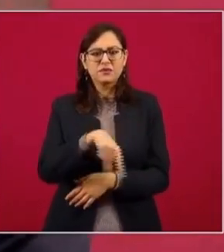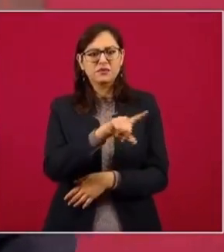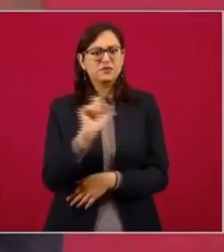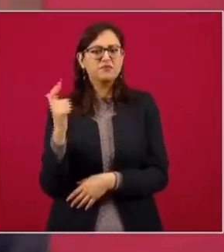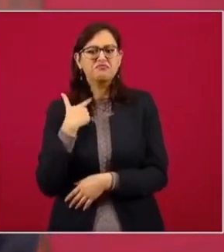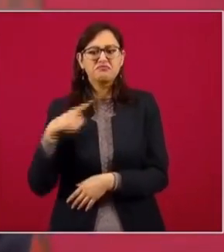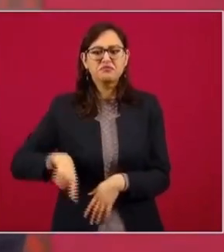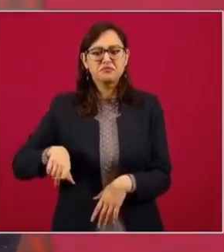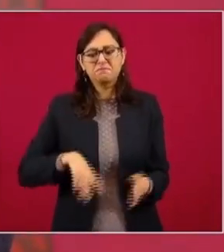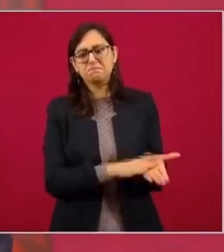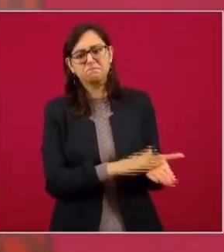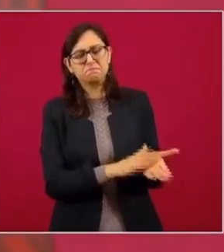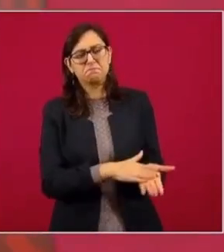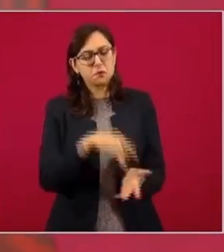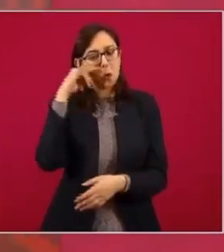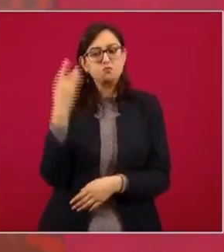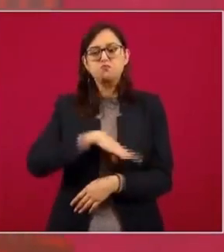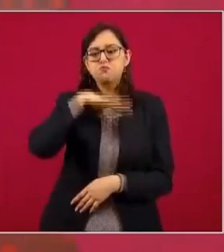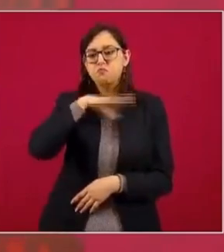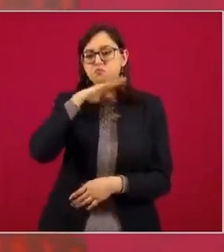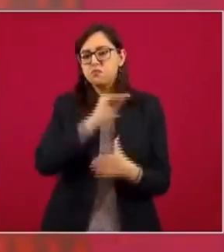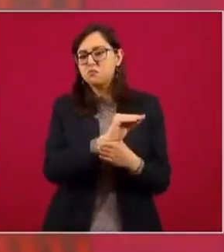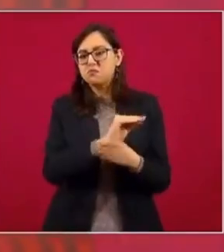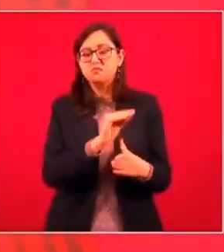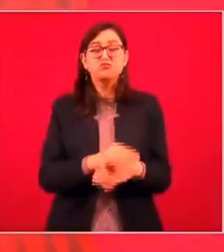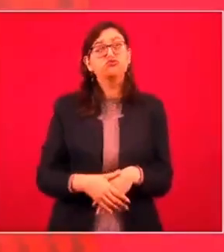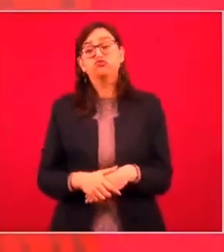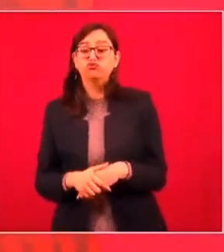gorda y de repente se volvieron críticos,